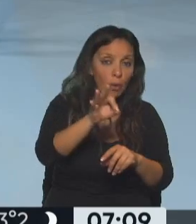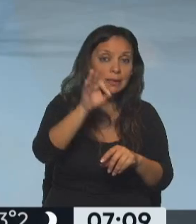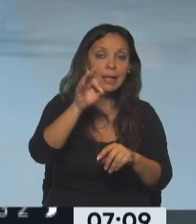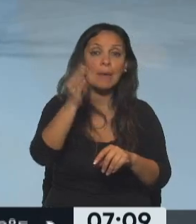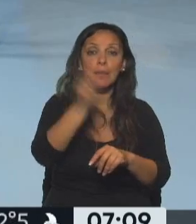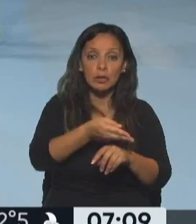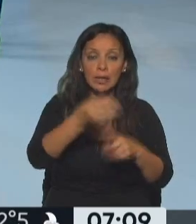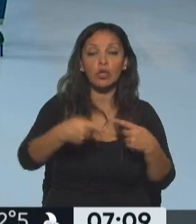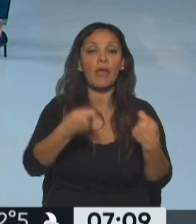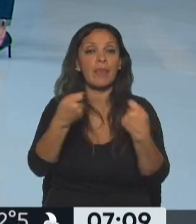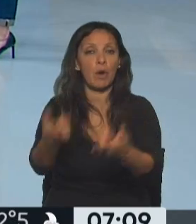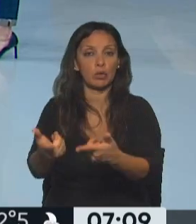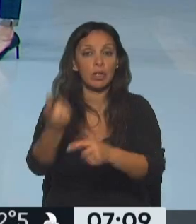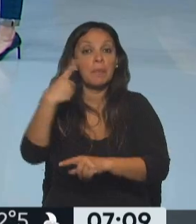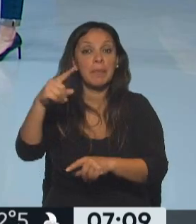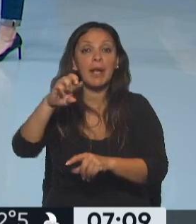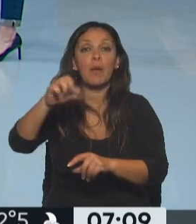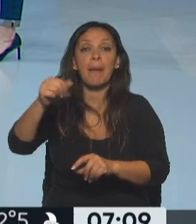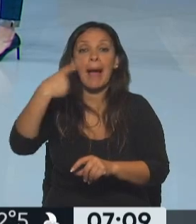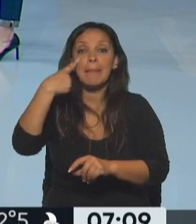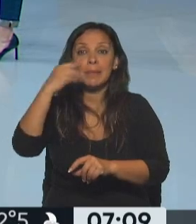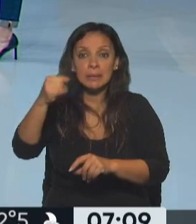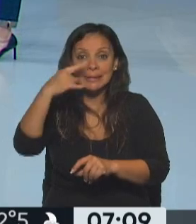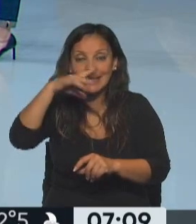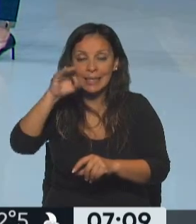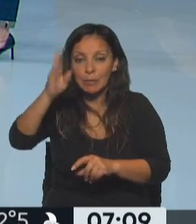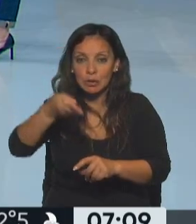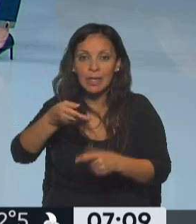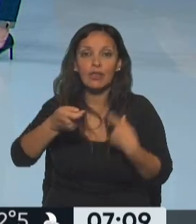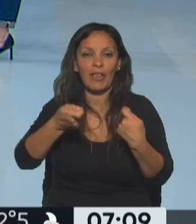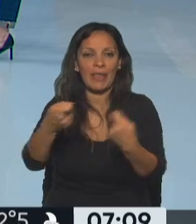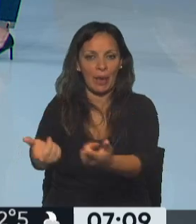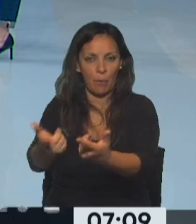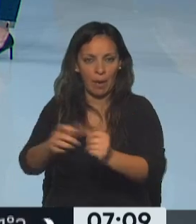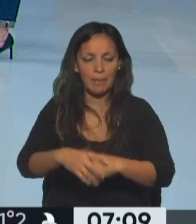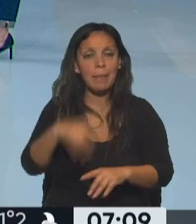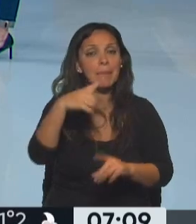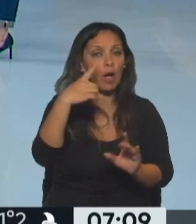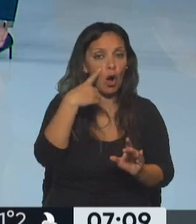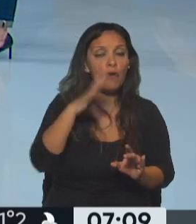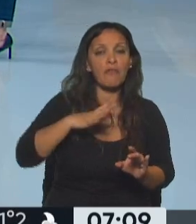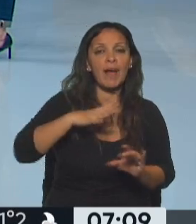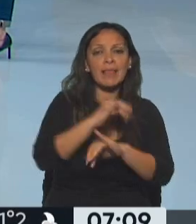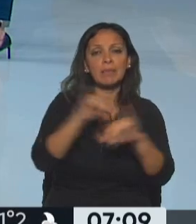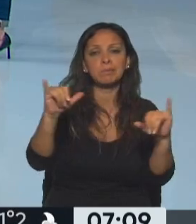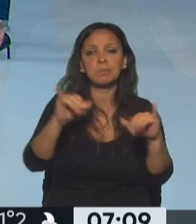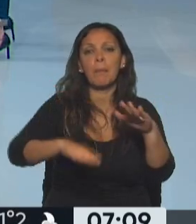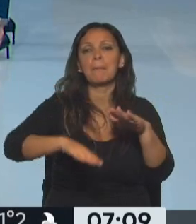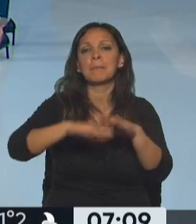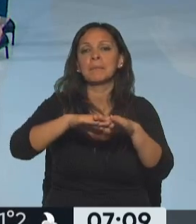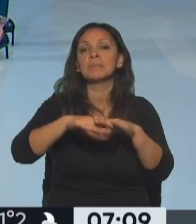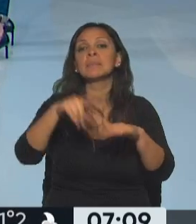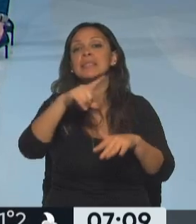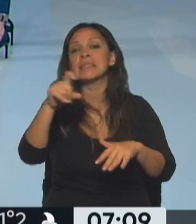afiliados de PAMI. Lo que pasa es que habrá que definir el piso. ¿Te acordás que antes, apenas se lanzó el previaje, el piso era de 100.000 pesos? Sí. Claro, después